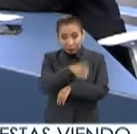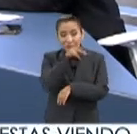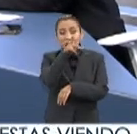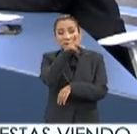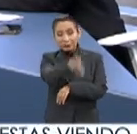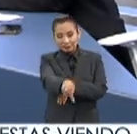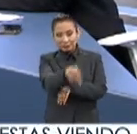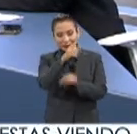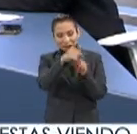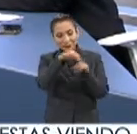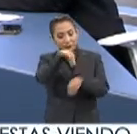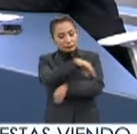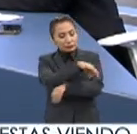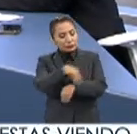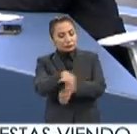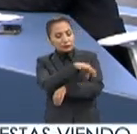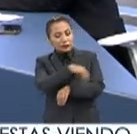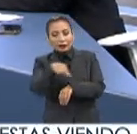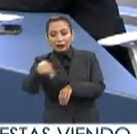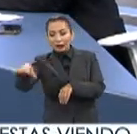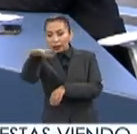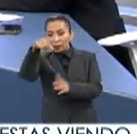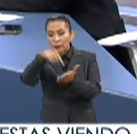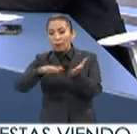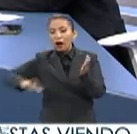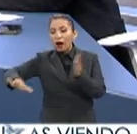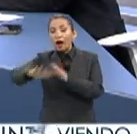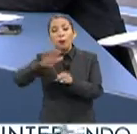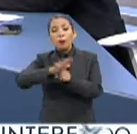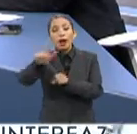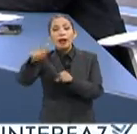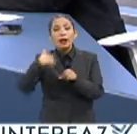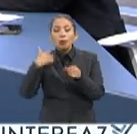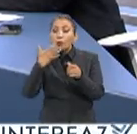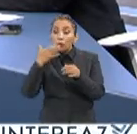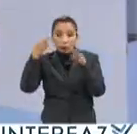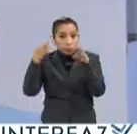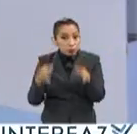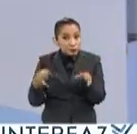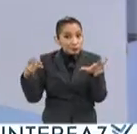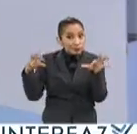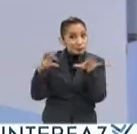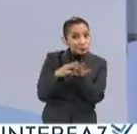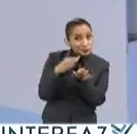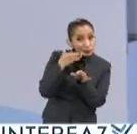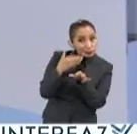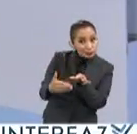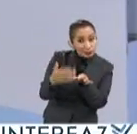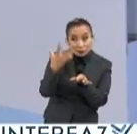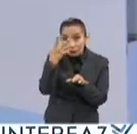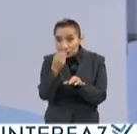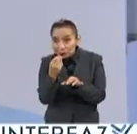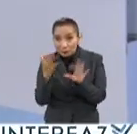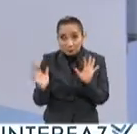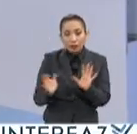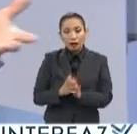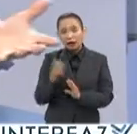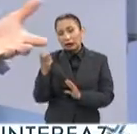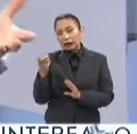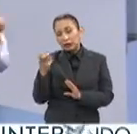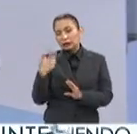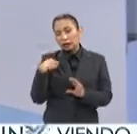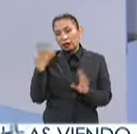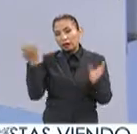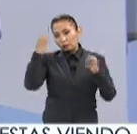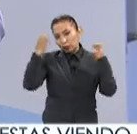palabra que relacionamos con el diseño de los espacios es qué tan amigable es. Claro. ¿No? Entonces, eso es, de